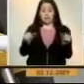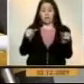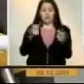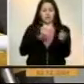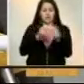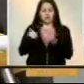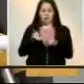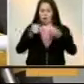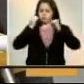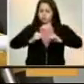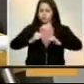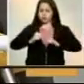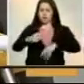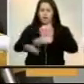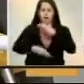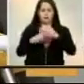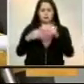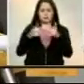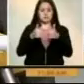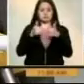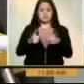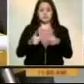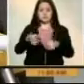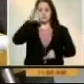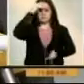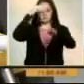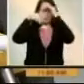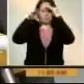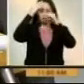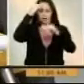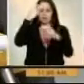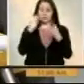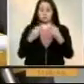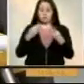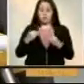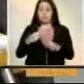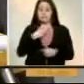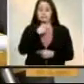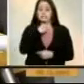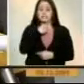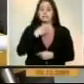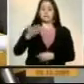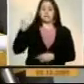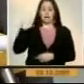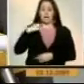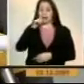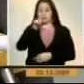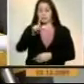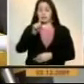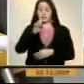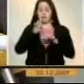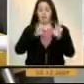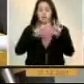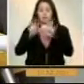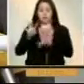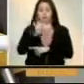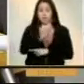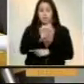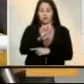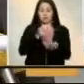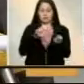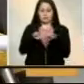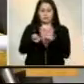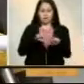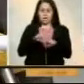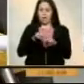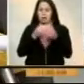totalmente sólido, que nuestro sistema financiero aprendió mucho de la crisis financiera del año 94, nuestro sistema regulatorio está